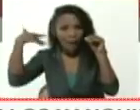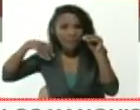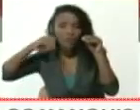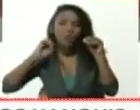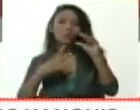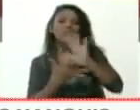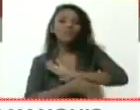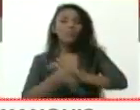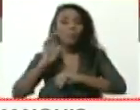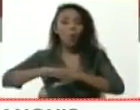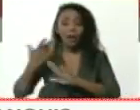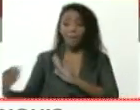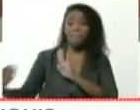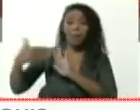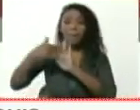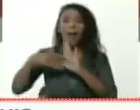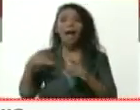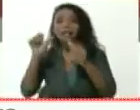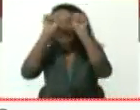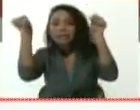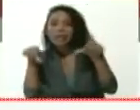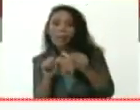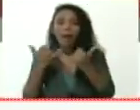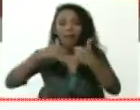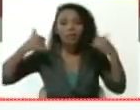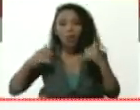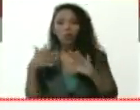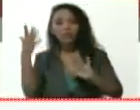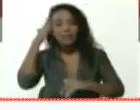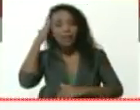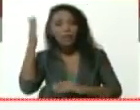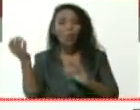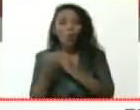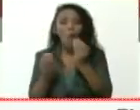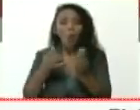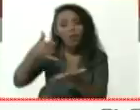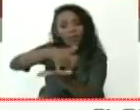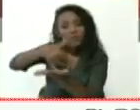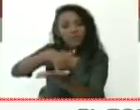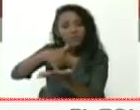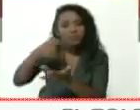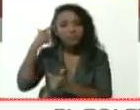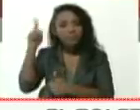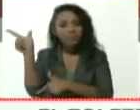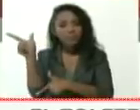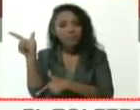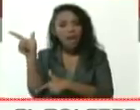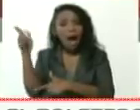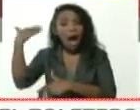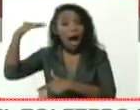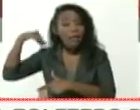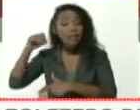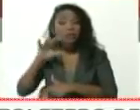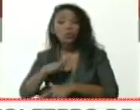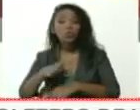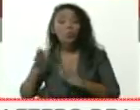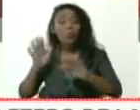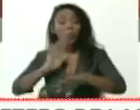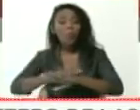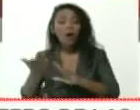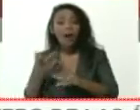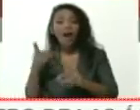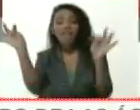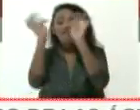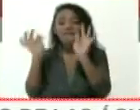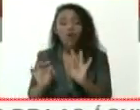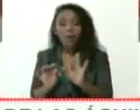eléctrico, a sabiendas de que el sistema eléctrico tenía debilidades por las benditas medidas